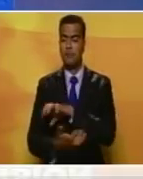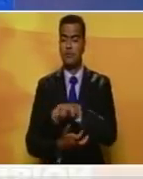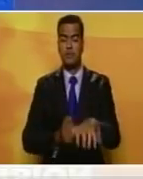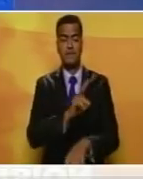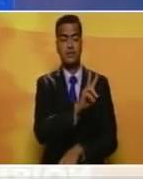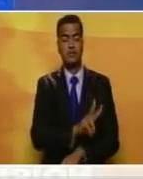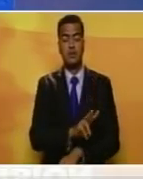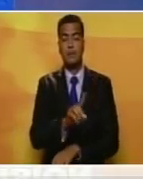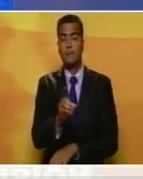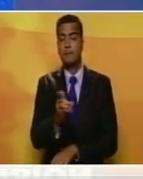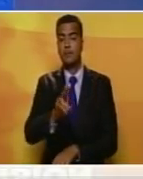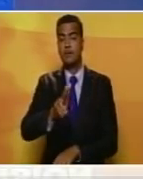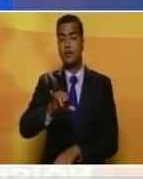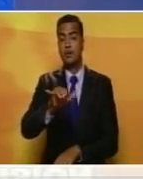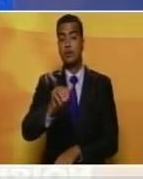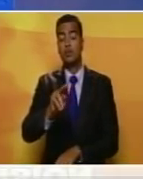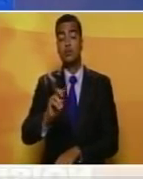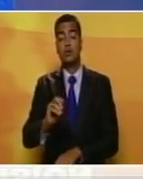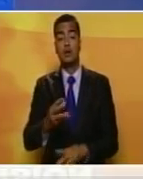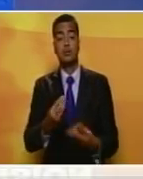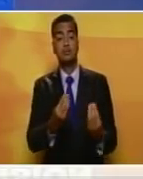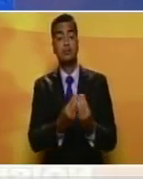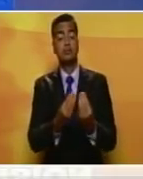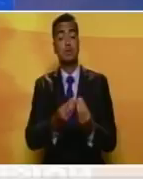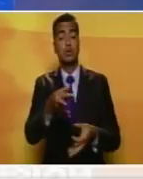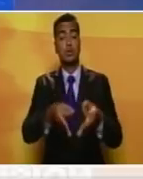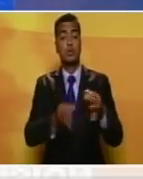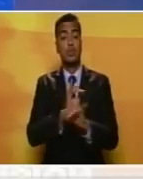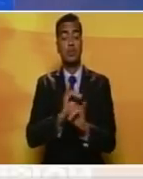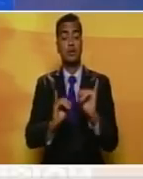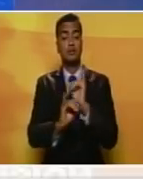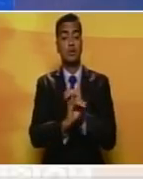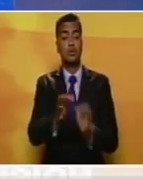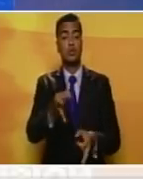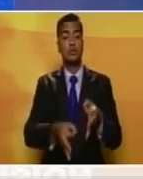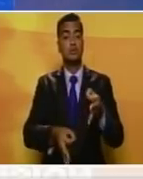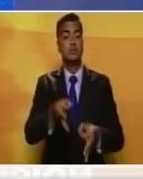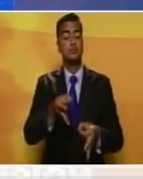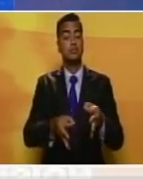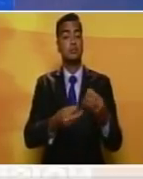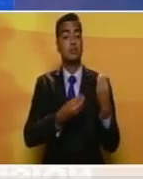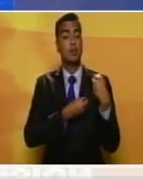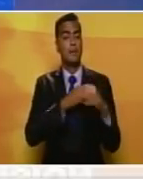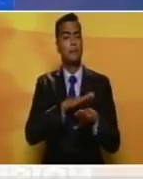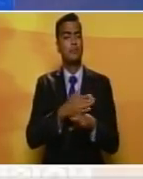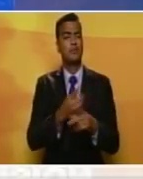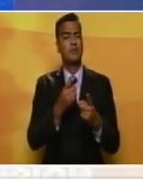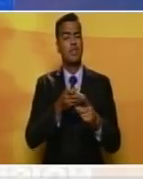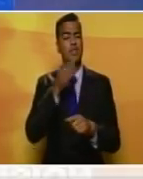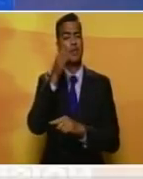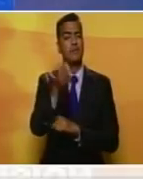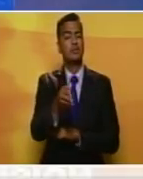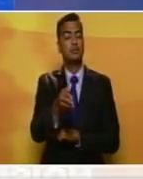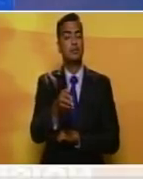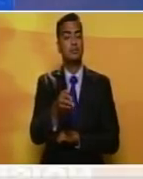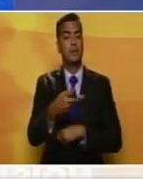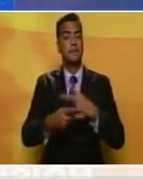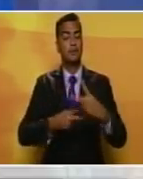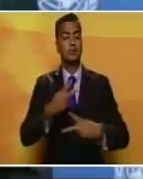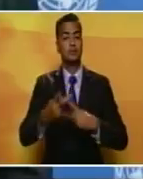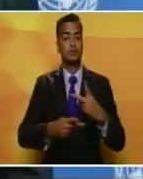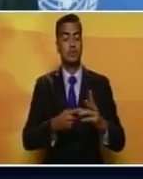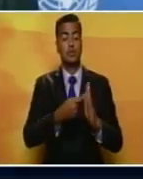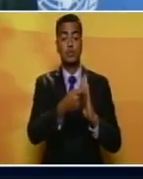Venezuela y Guyana por el Esequibo quedará en manos de la Corte Internacional de Justicia, esto debido a falta de avances en el proceso. En